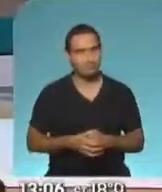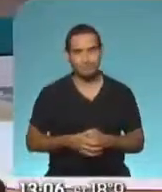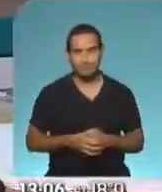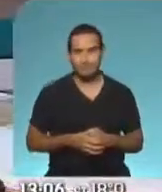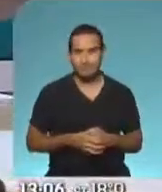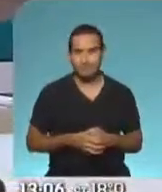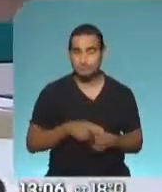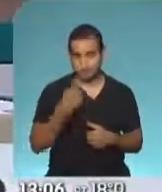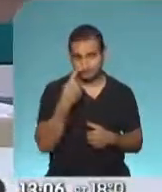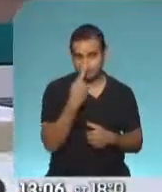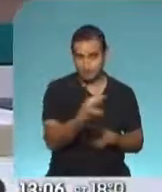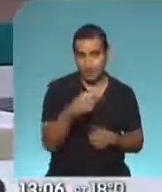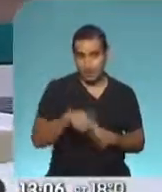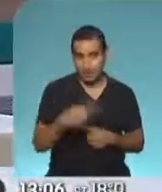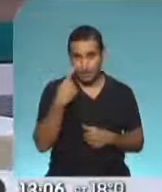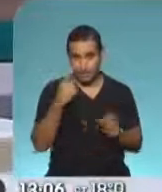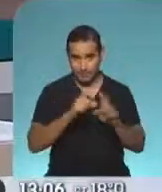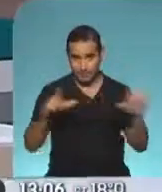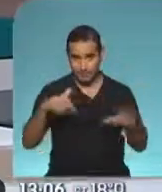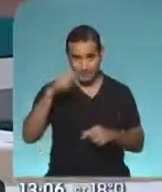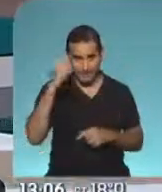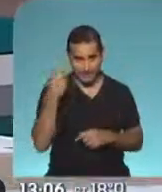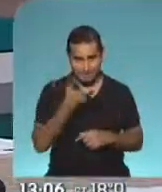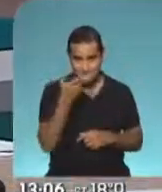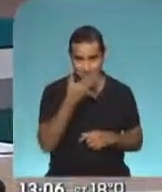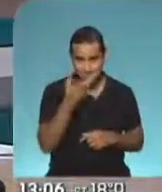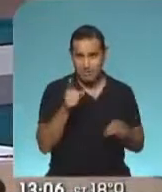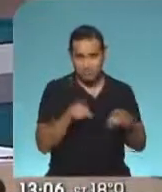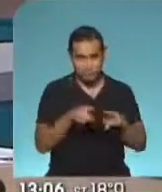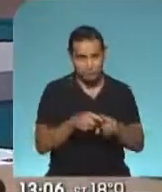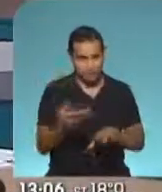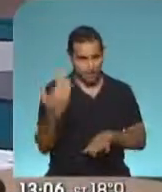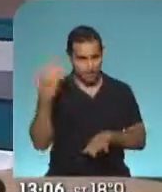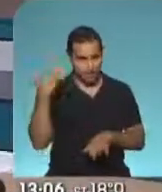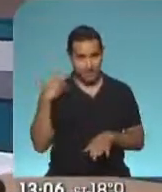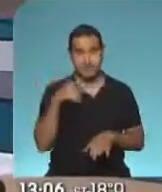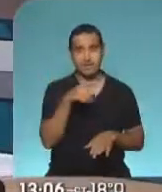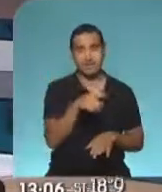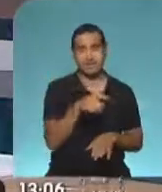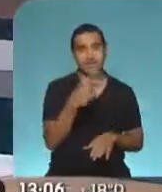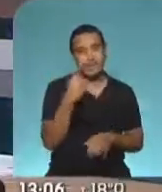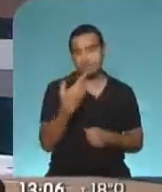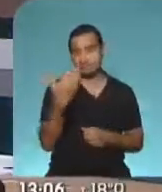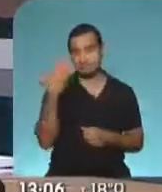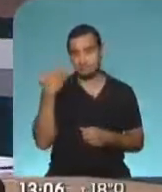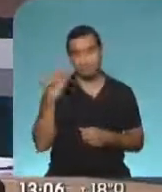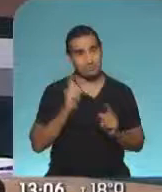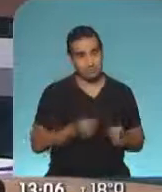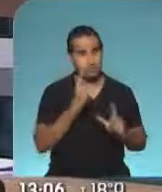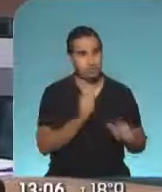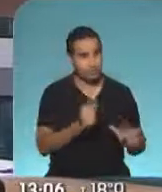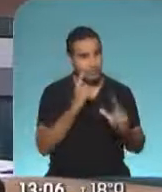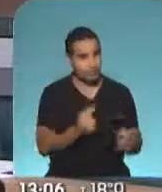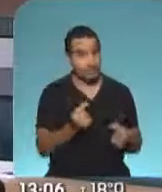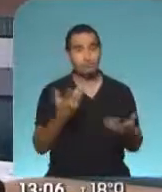Y estas manifestaciones, que son en vivo, de Negri, tuvieron su réplica anterior, cuando se hicieron en los días anteriores. Es por eso que justamente